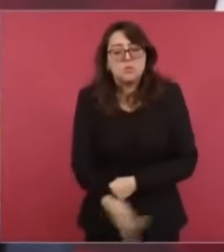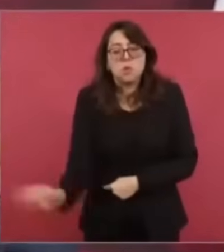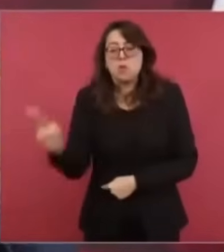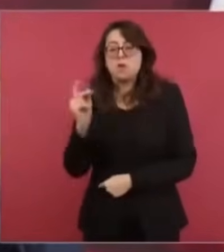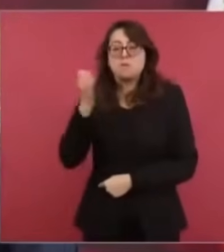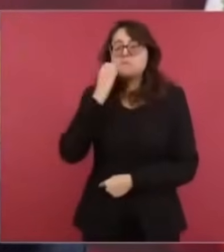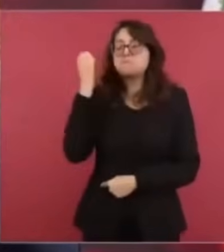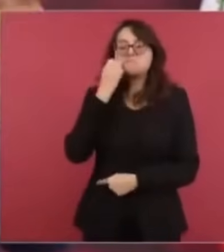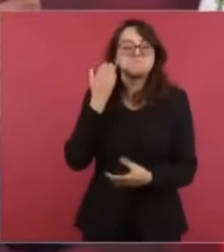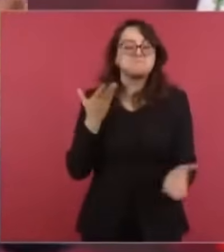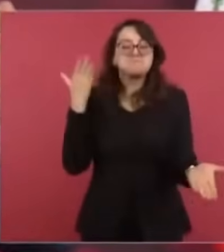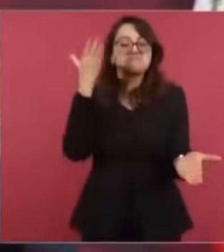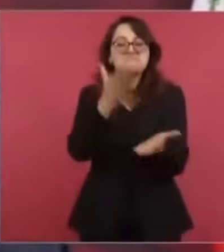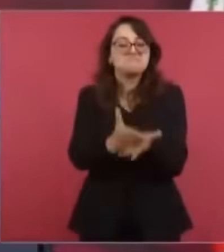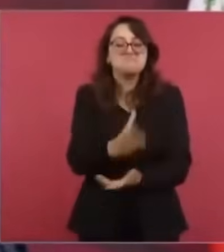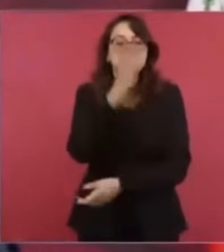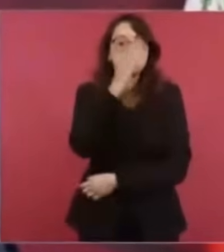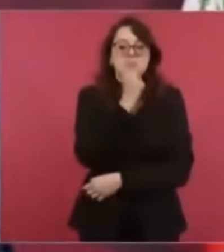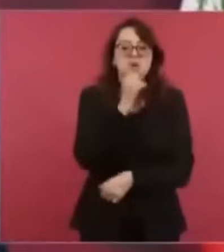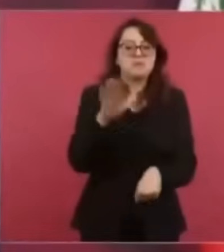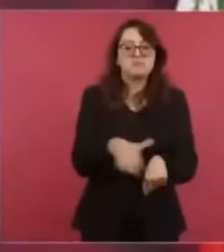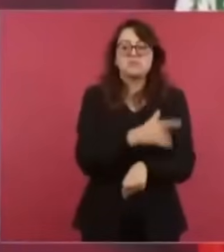Porque